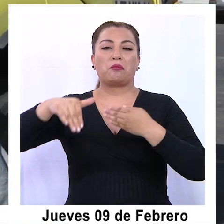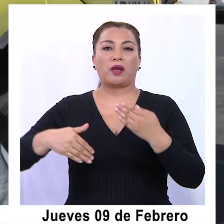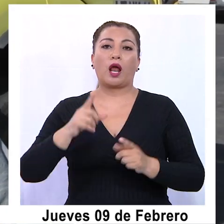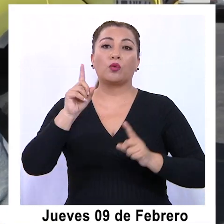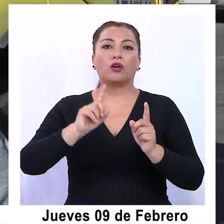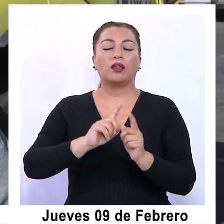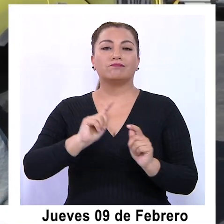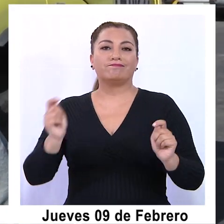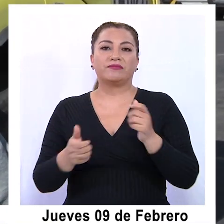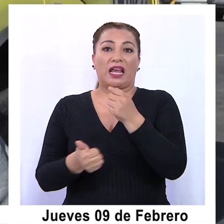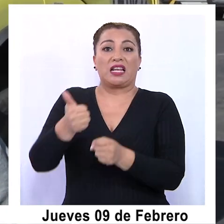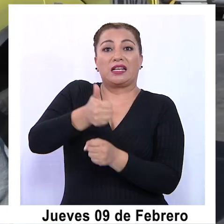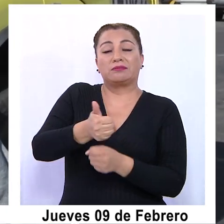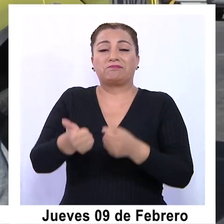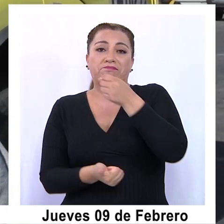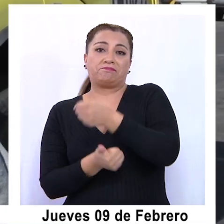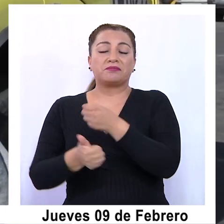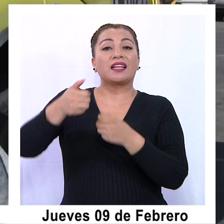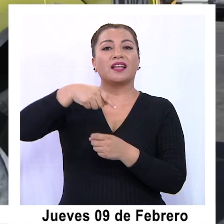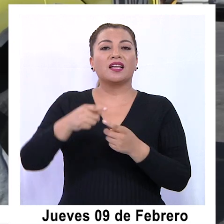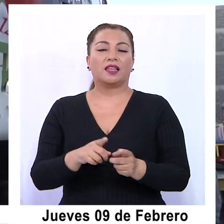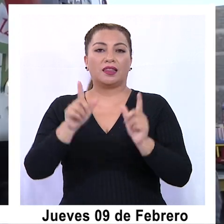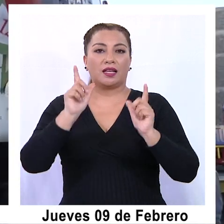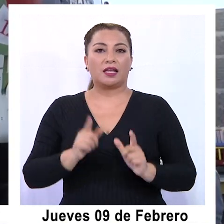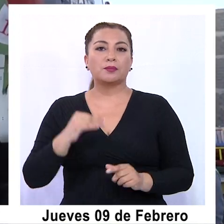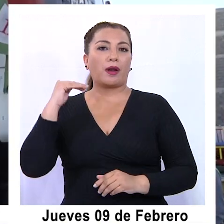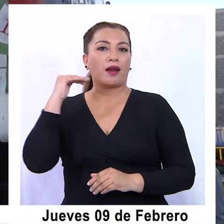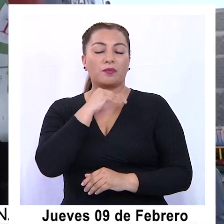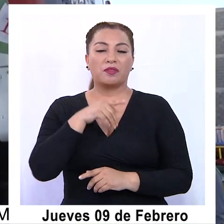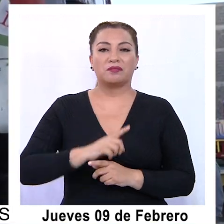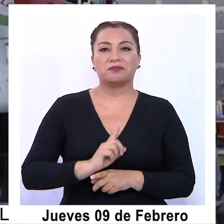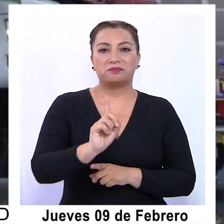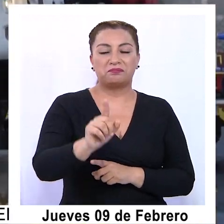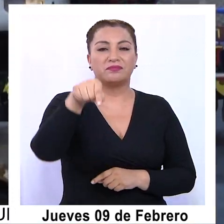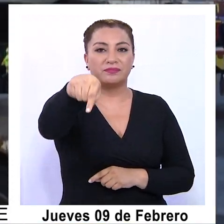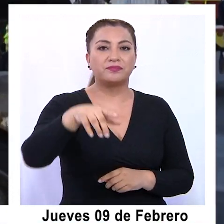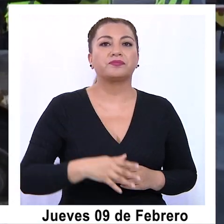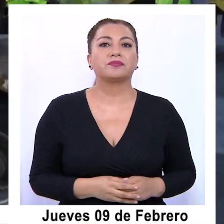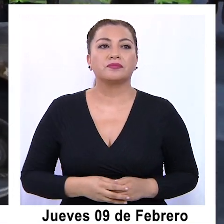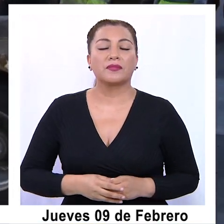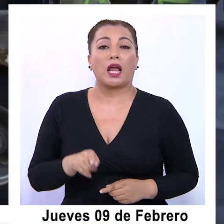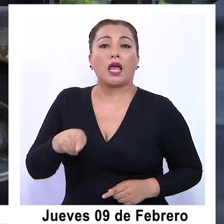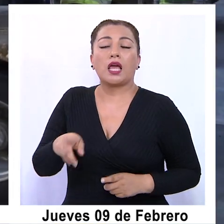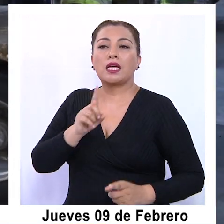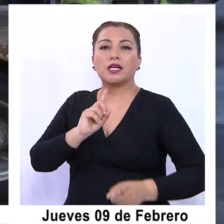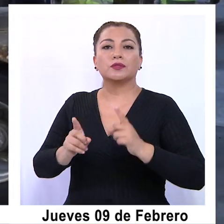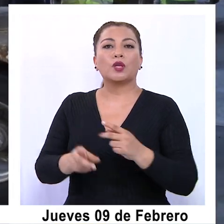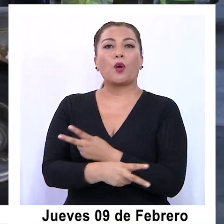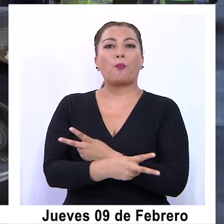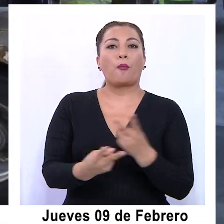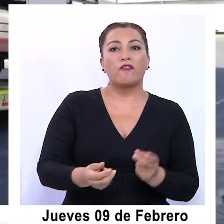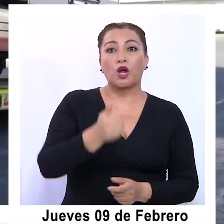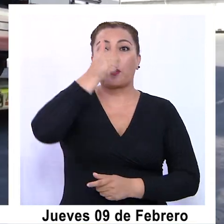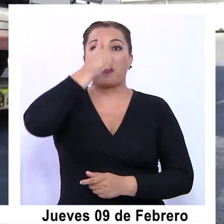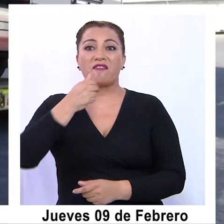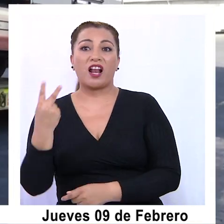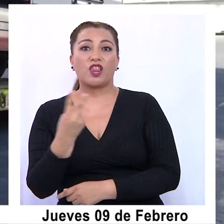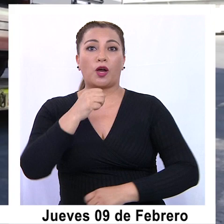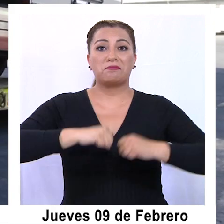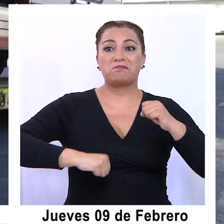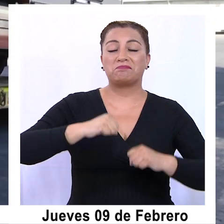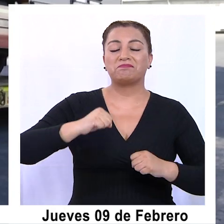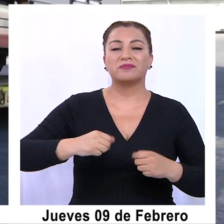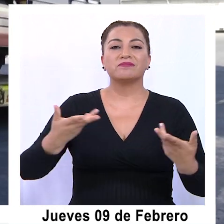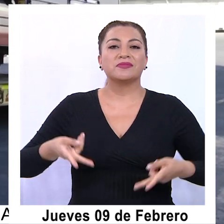descanso para llegar lo más pronto posible al lugar. Esta coordinación público-privada está permitiendo